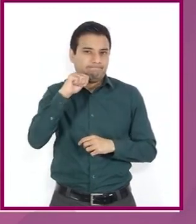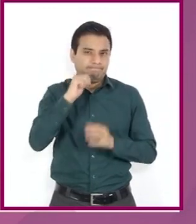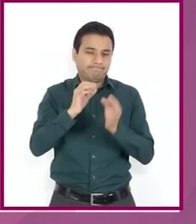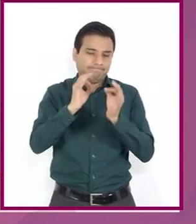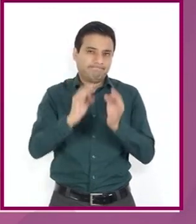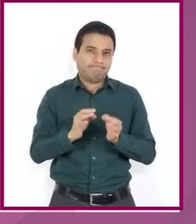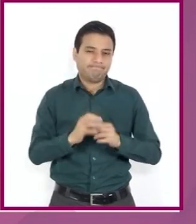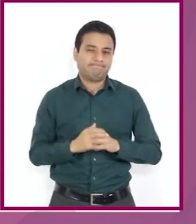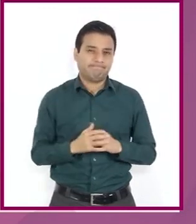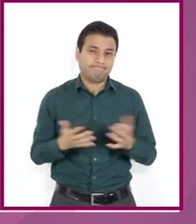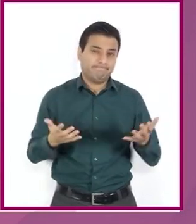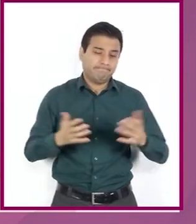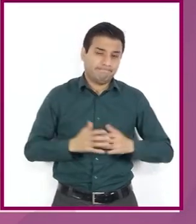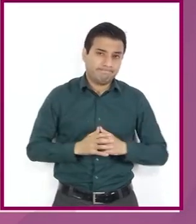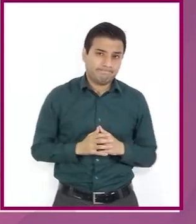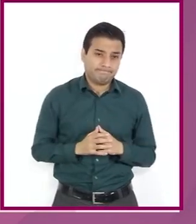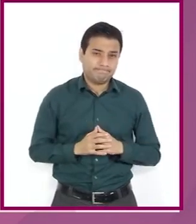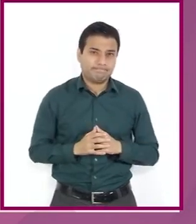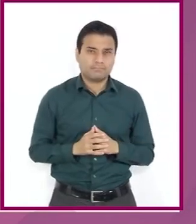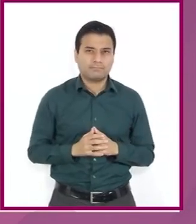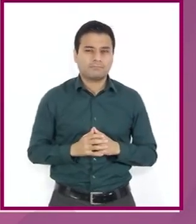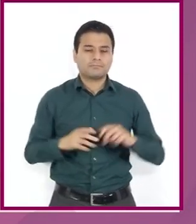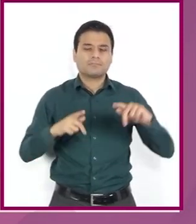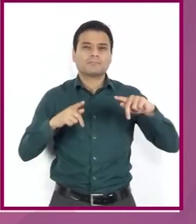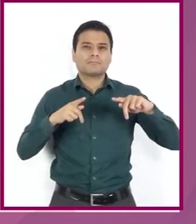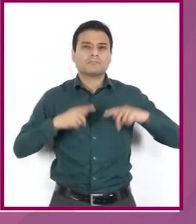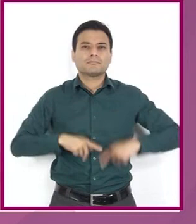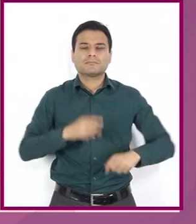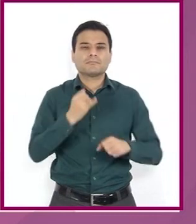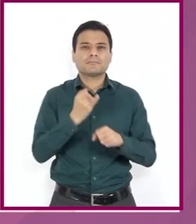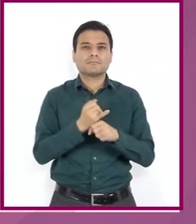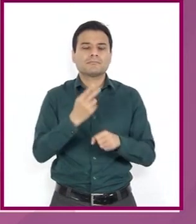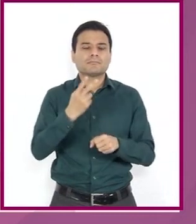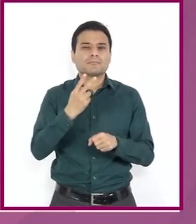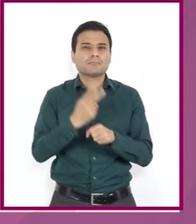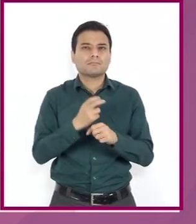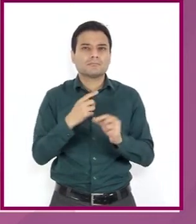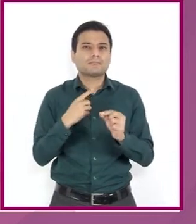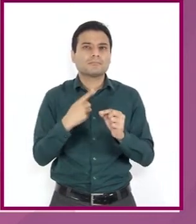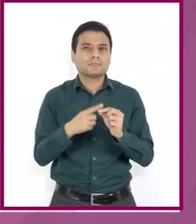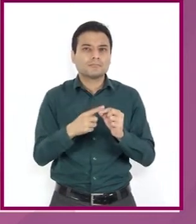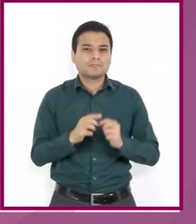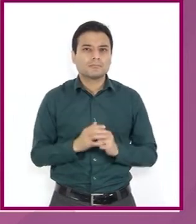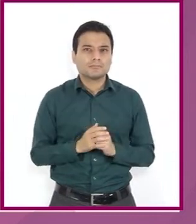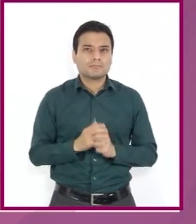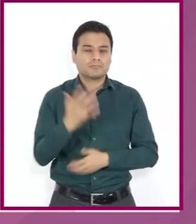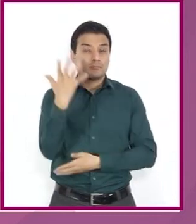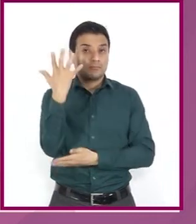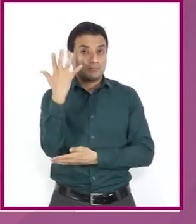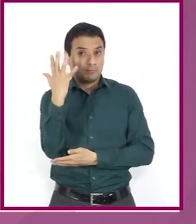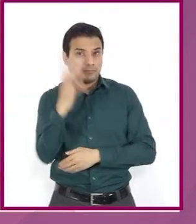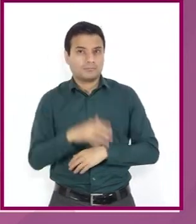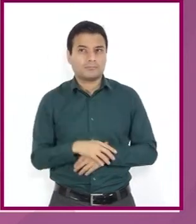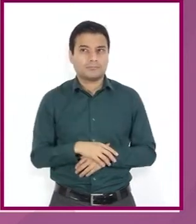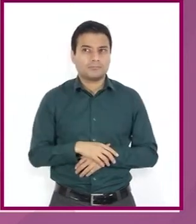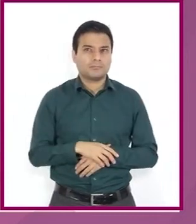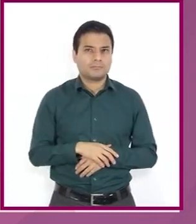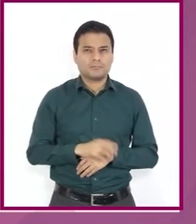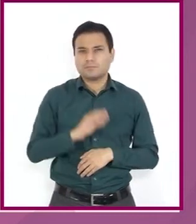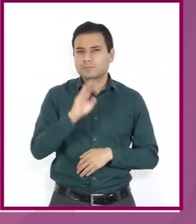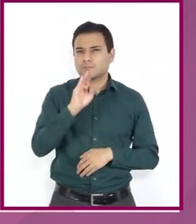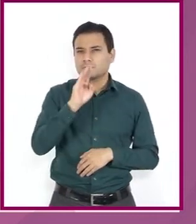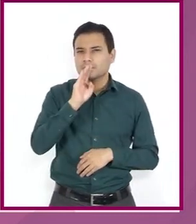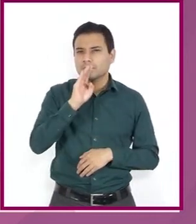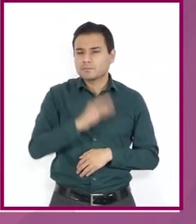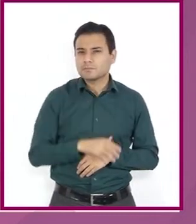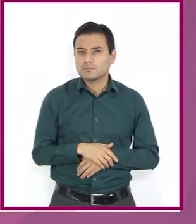Bien, entonces, ¿quiénes serían los personajes secundarios? A, el roble, B, la mamá